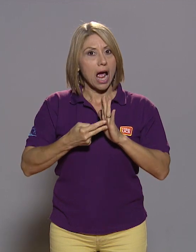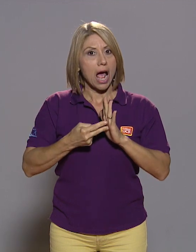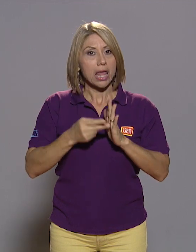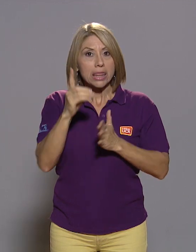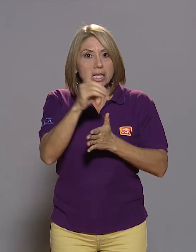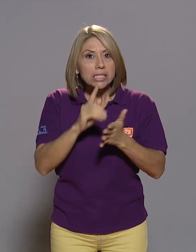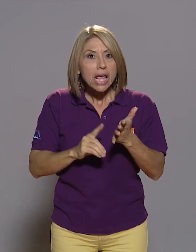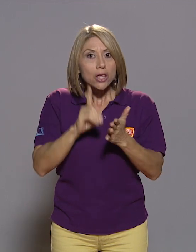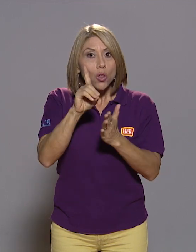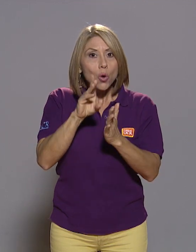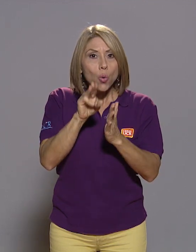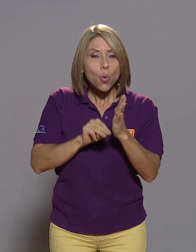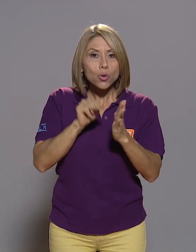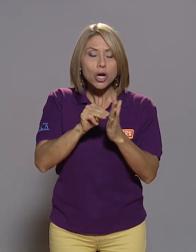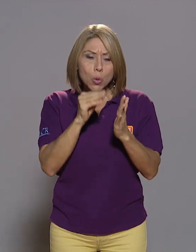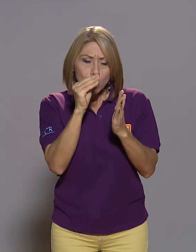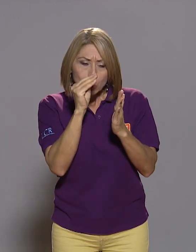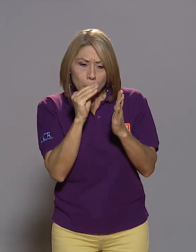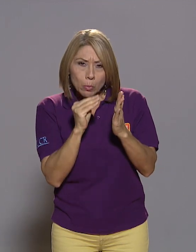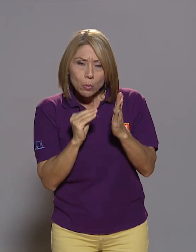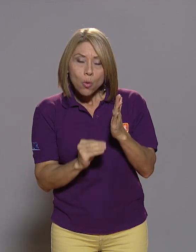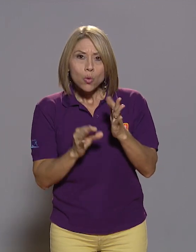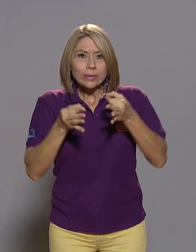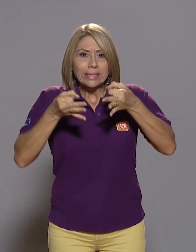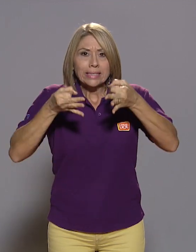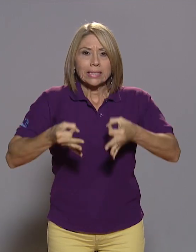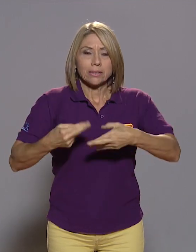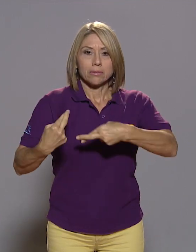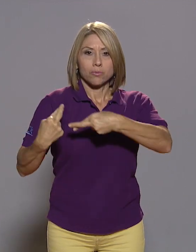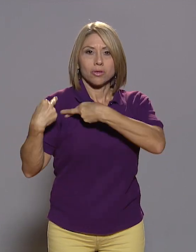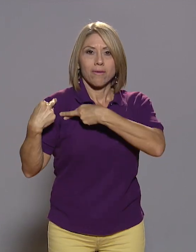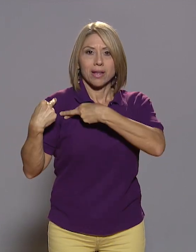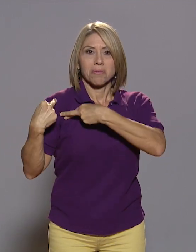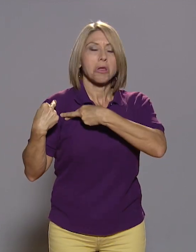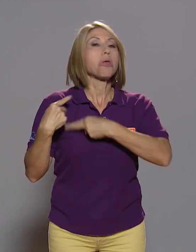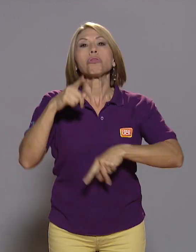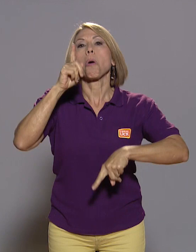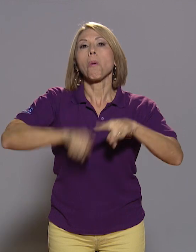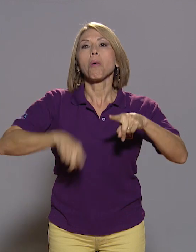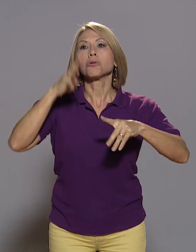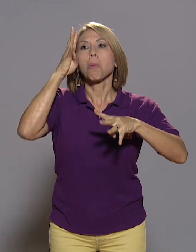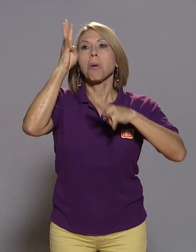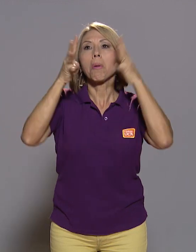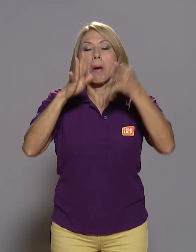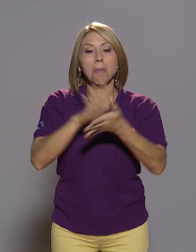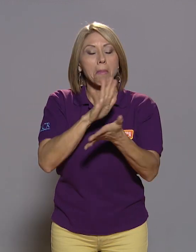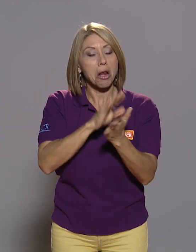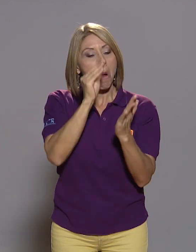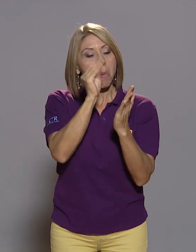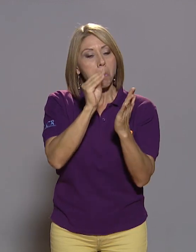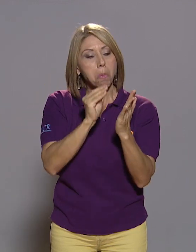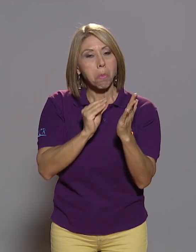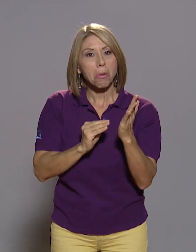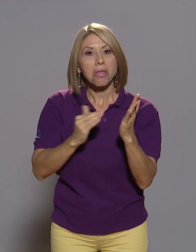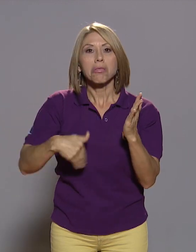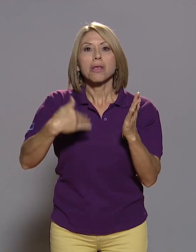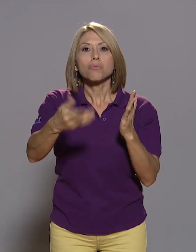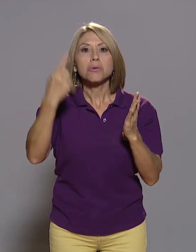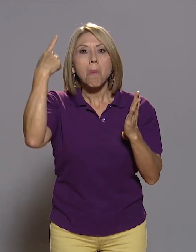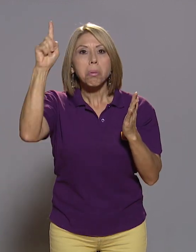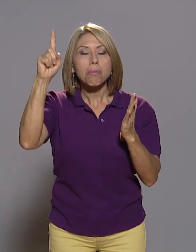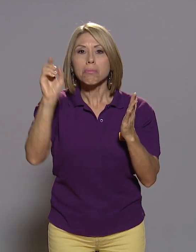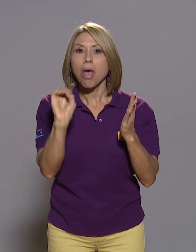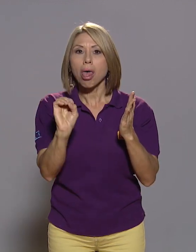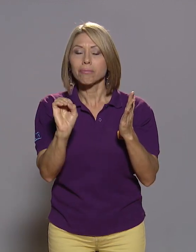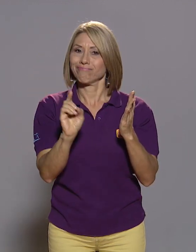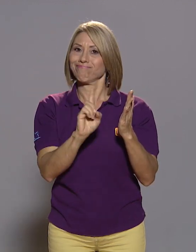diseños. No podemos escribir en un papel lo que queremos y a la hora de la realidad